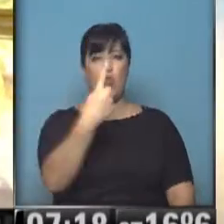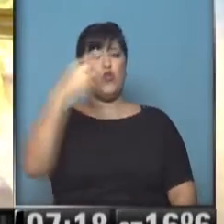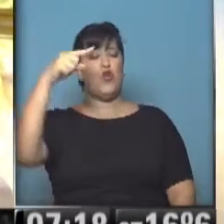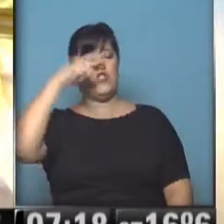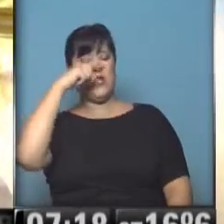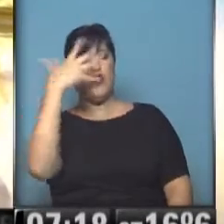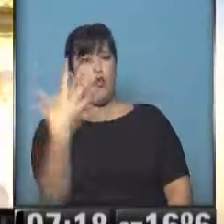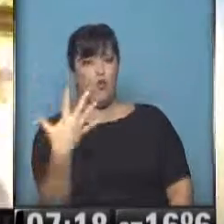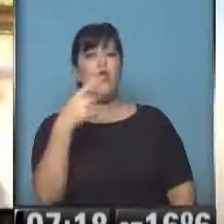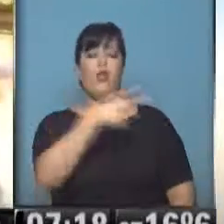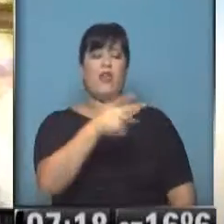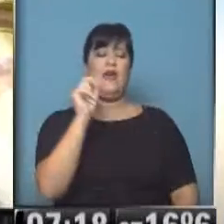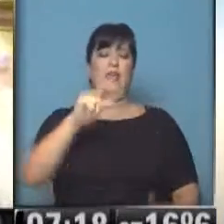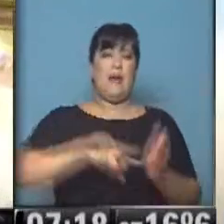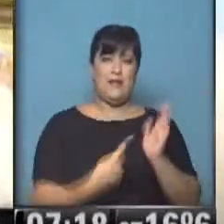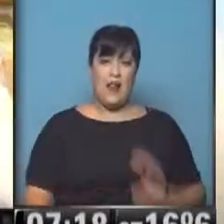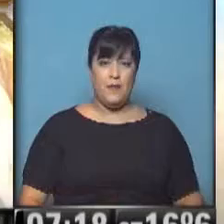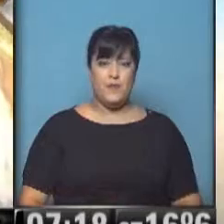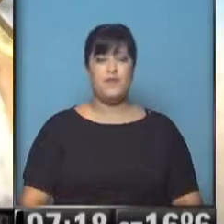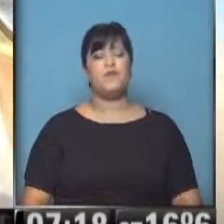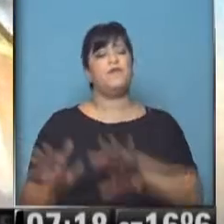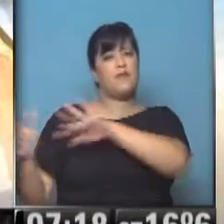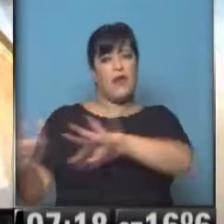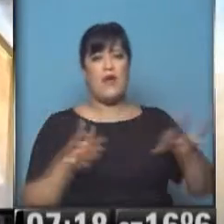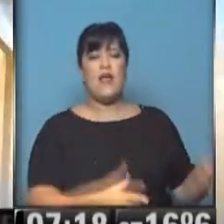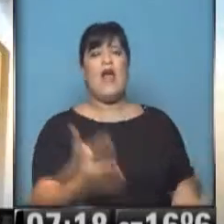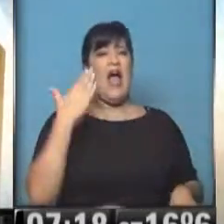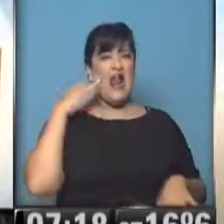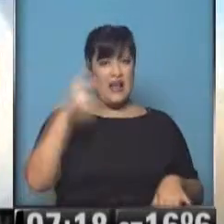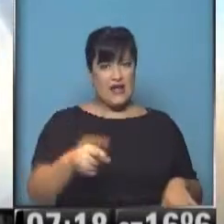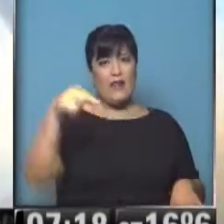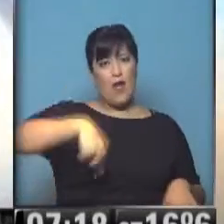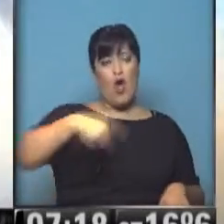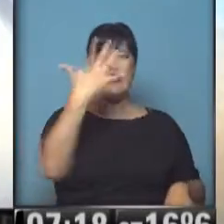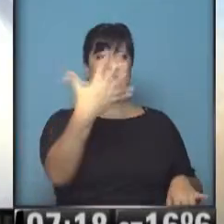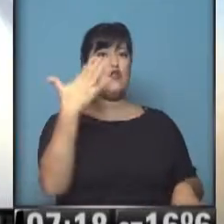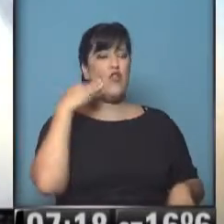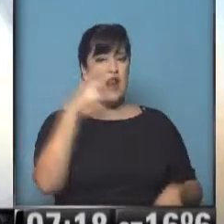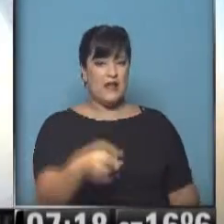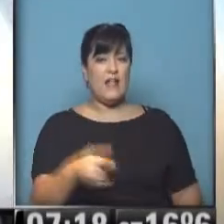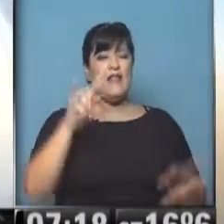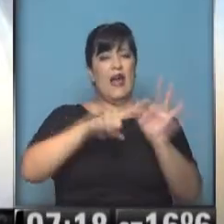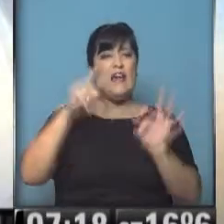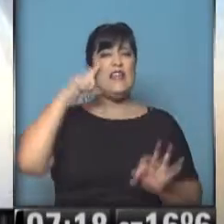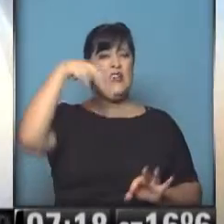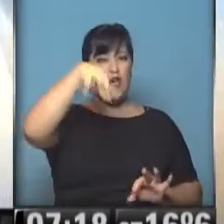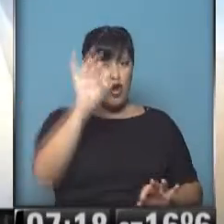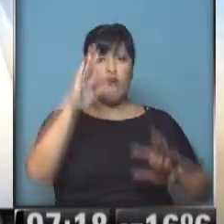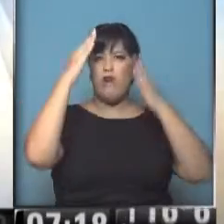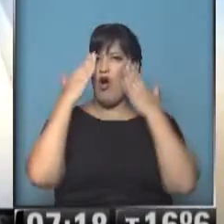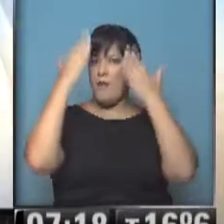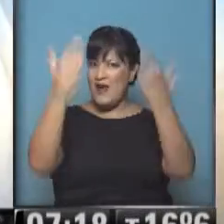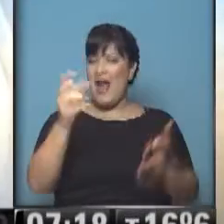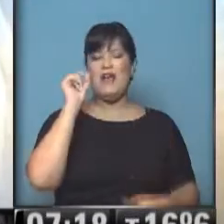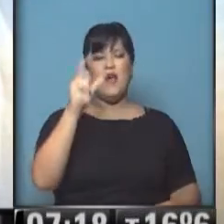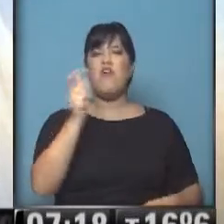Capital. Bien, nos ubicamos en la tarde, ya de este martes a las 5. Quino será distinguido con diploma honoris causa de la